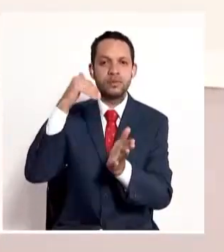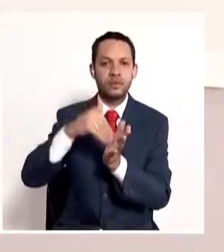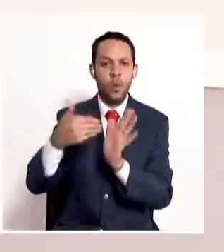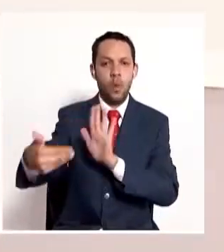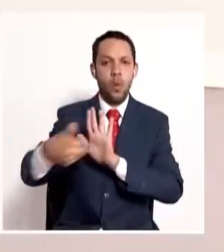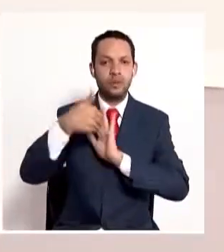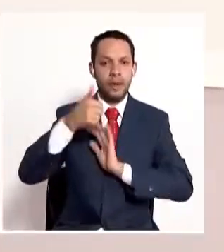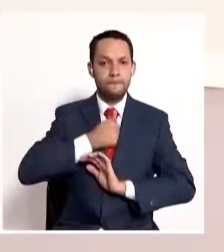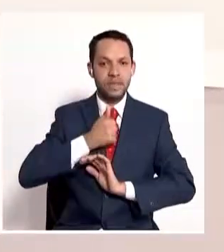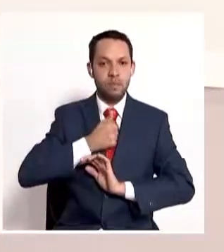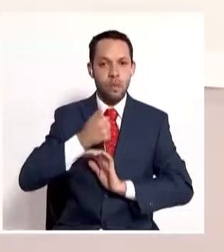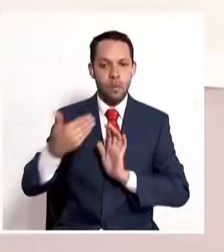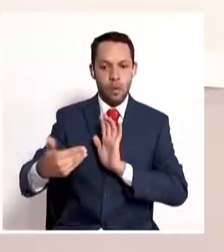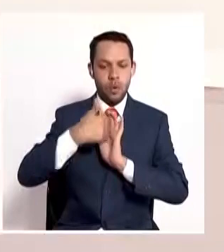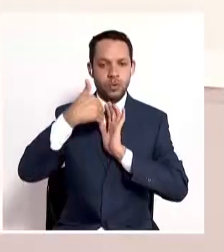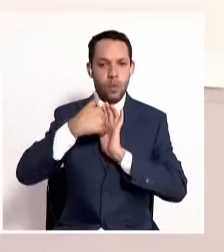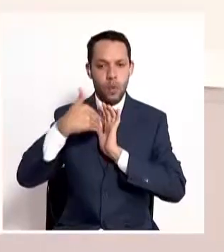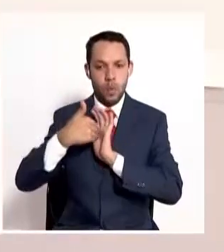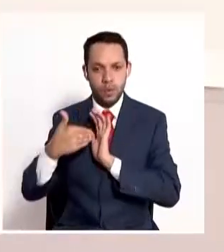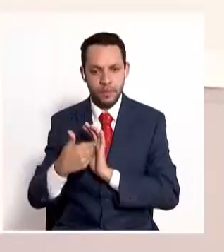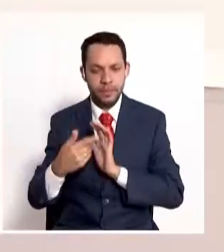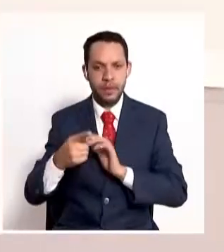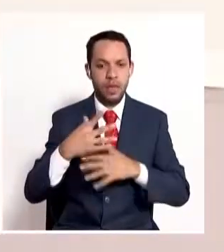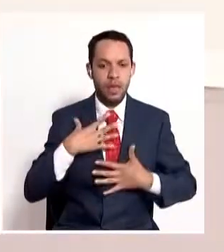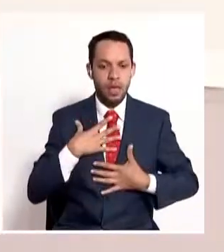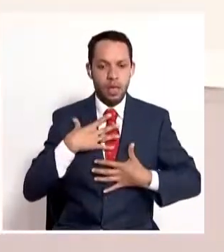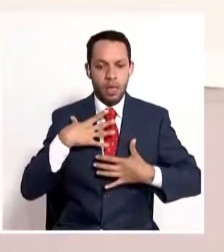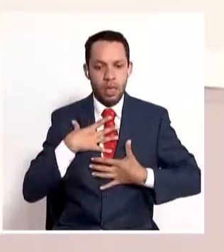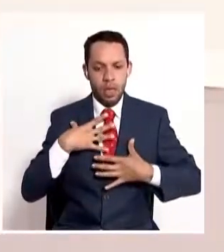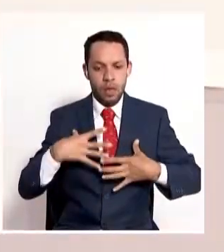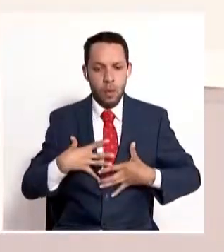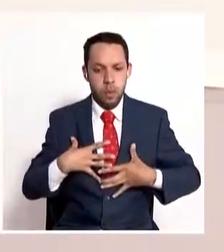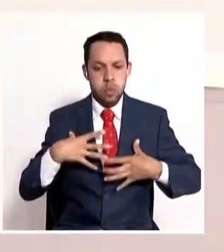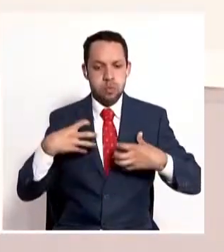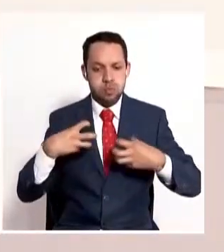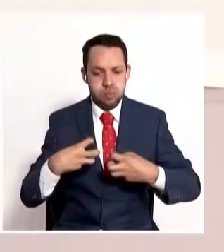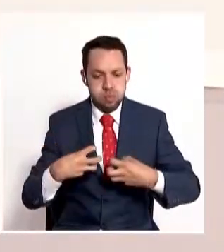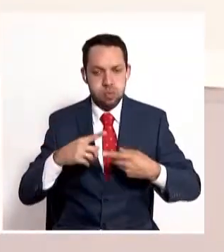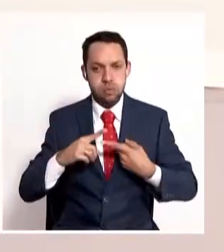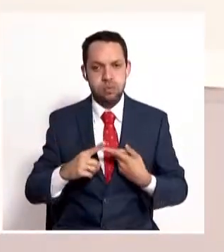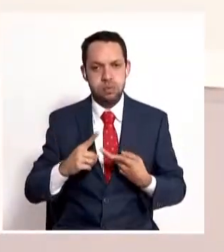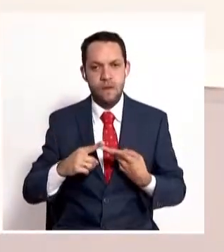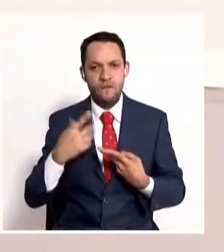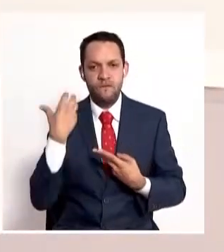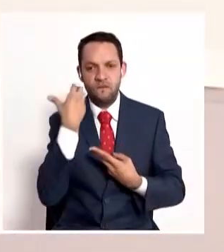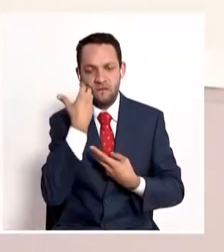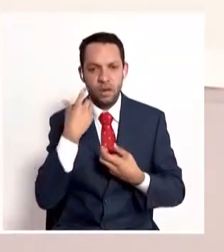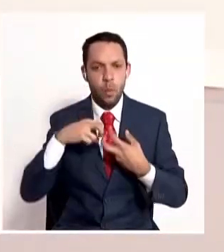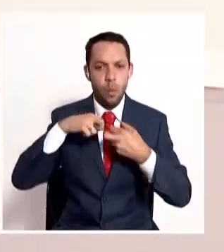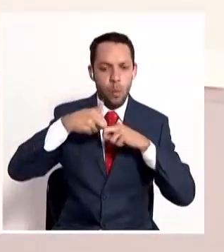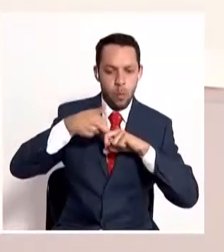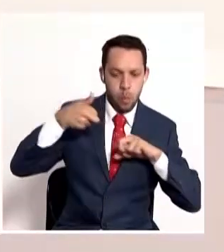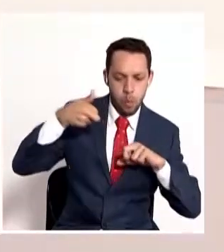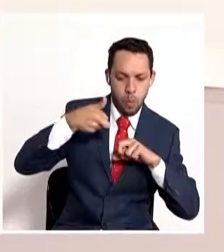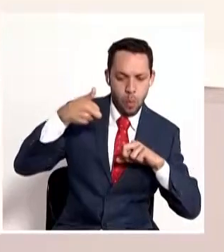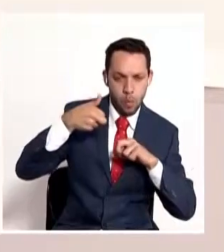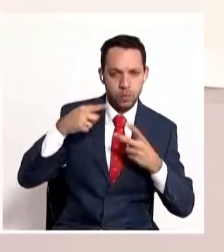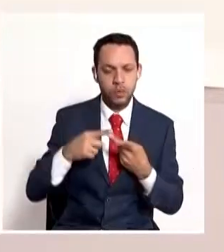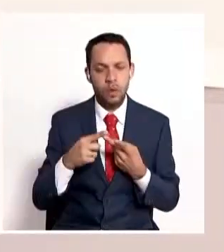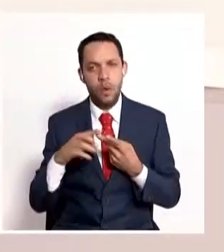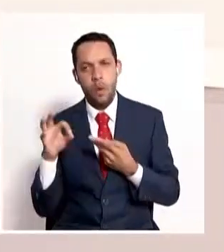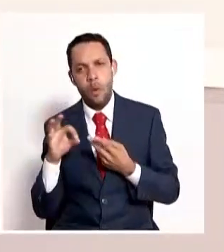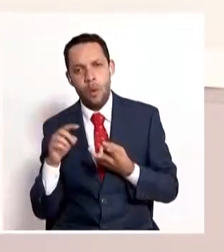pues la reacción entonces aparece el lupus eritematoso aparece la fibromialgia o la poli mialgia